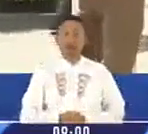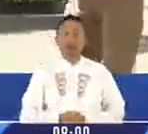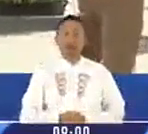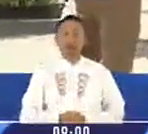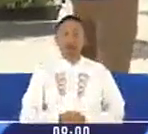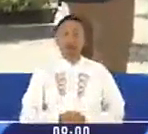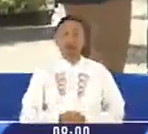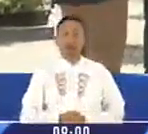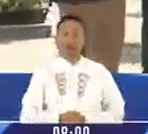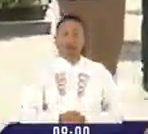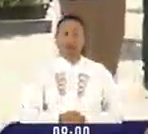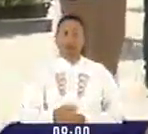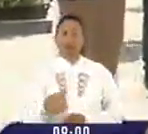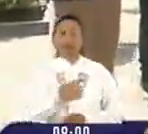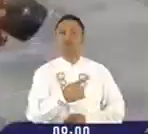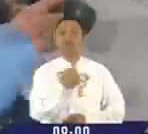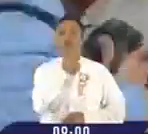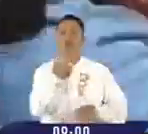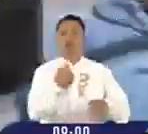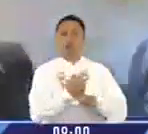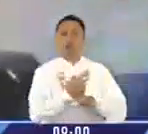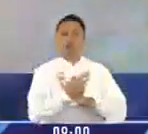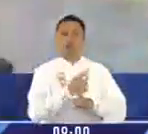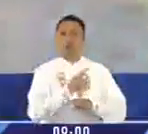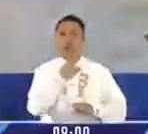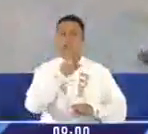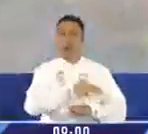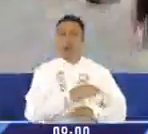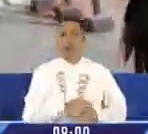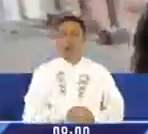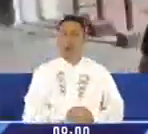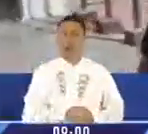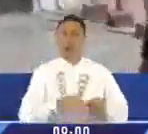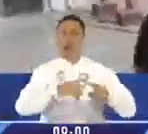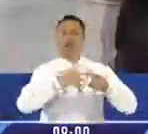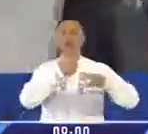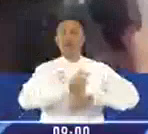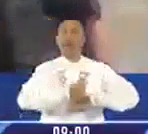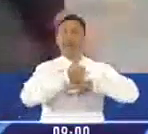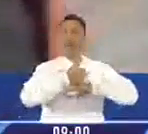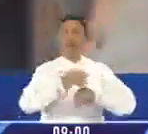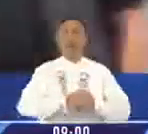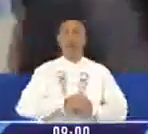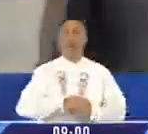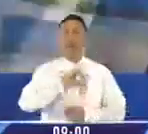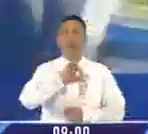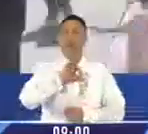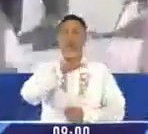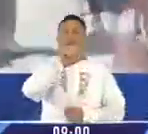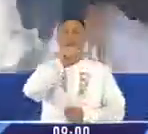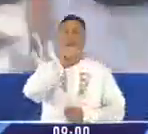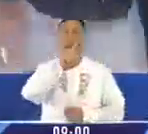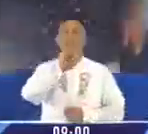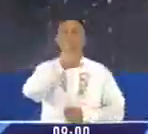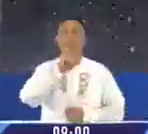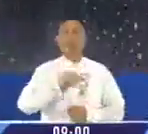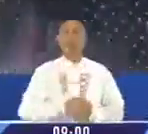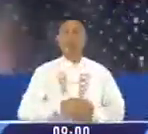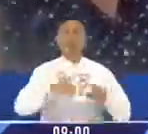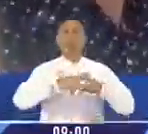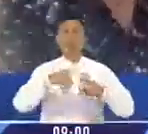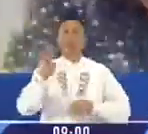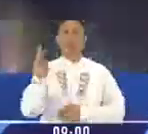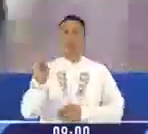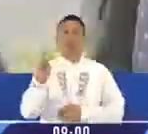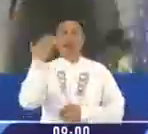de Zapata duró menos de una hora. Al sitio también llegó el excomandante de la policía, Fausto Salinas, y la exesposa de